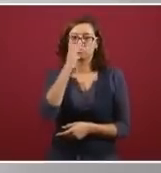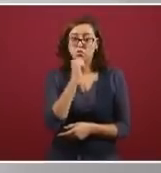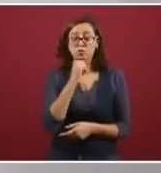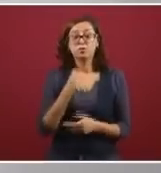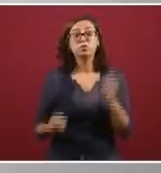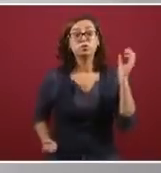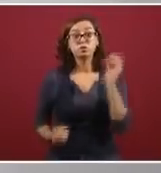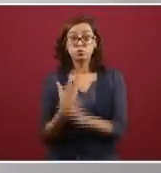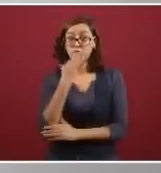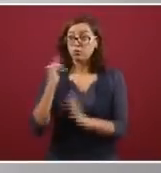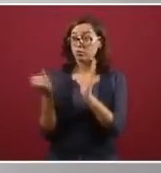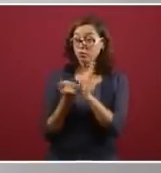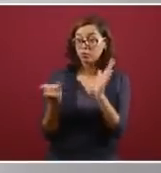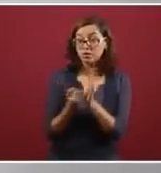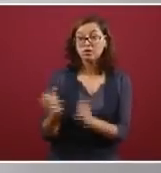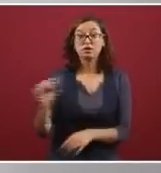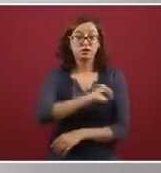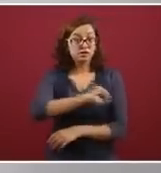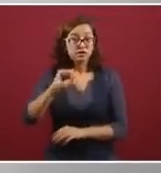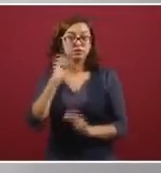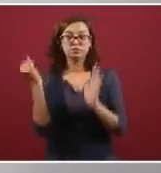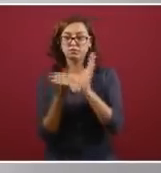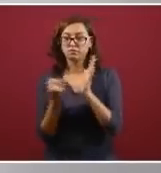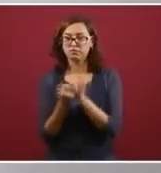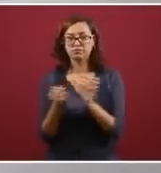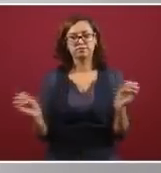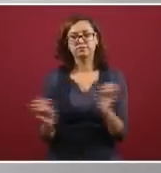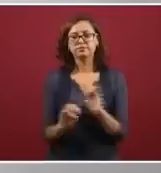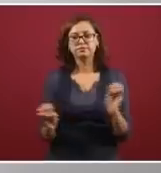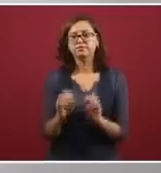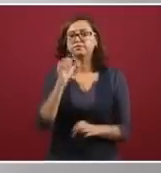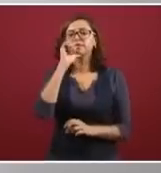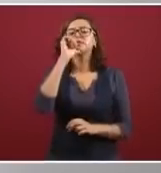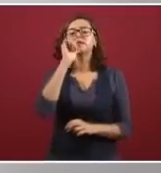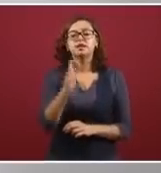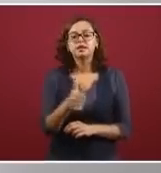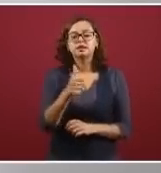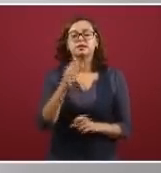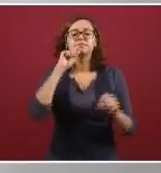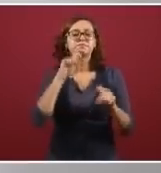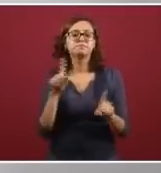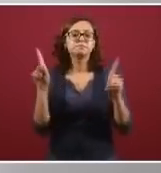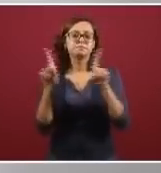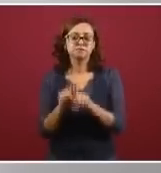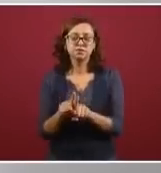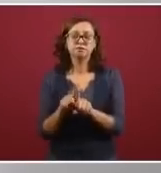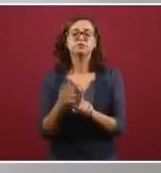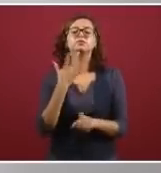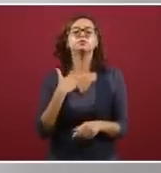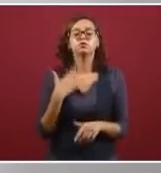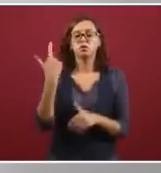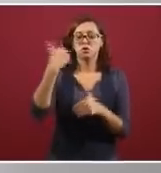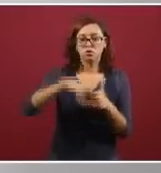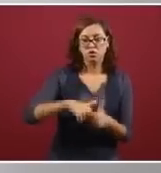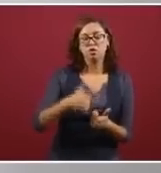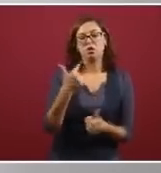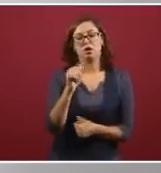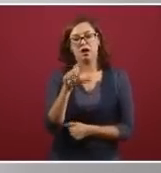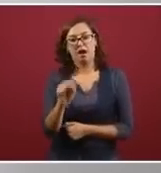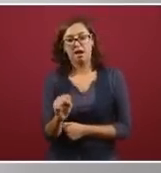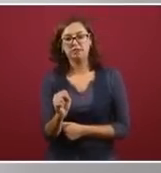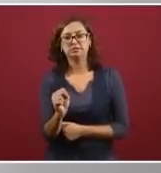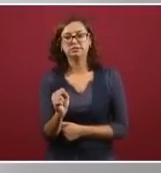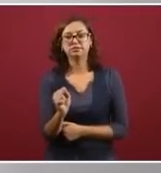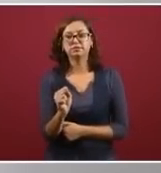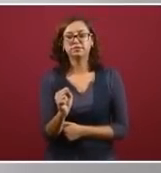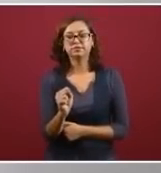impuestos nuevos, de no aumentar en términos reales los precios de combustibles, de gas,